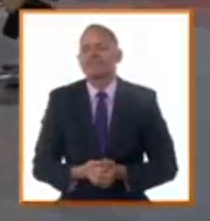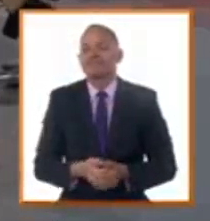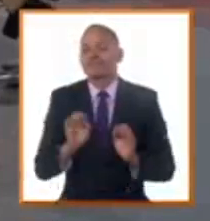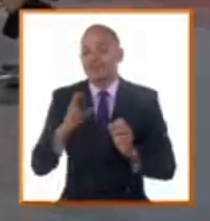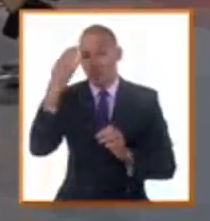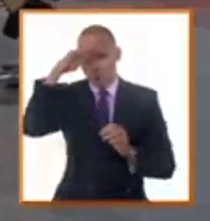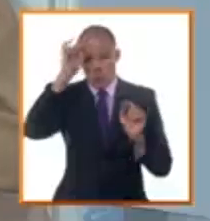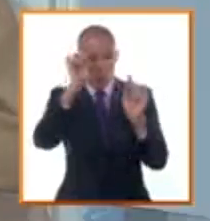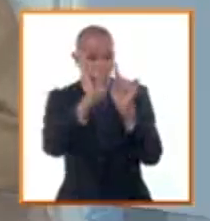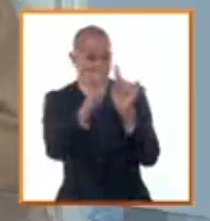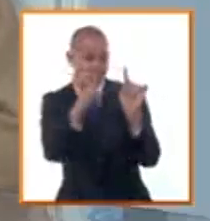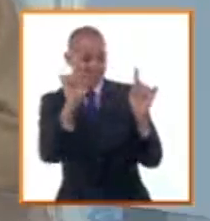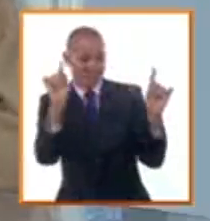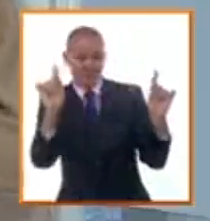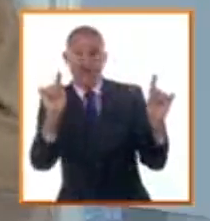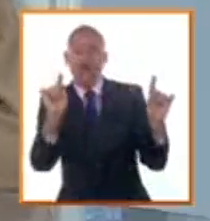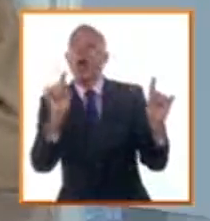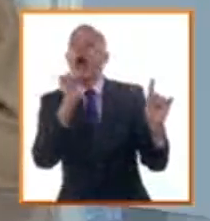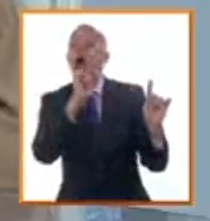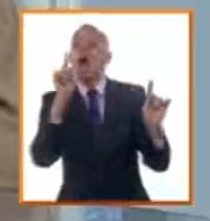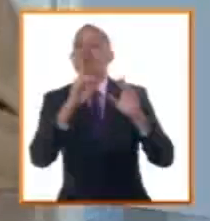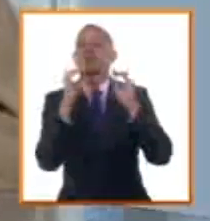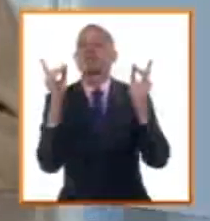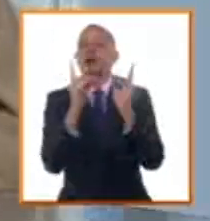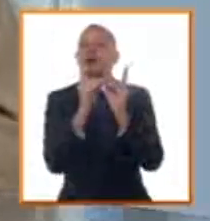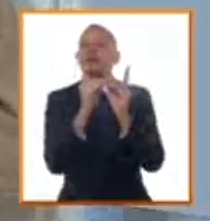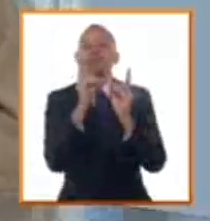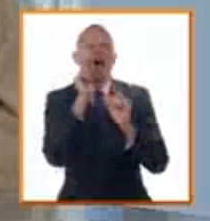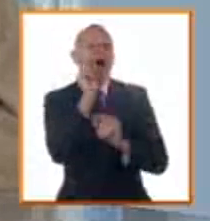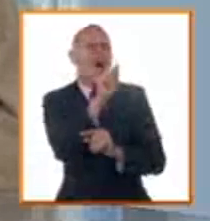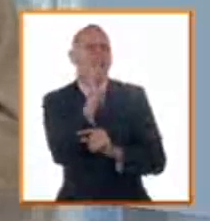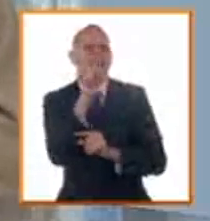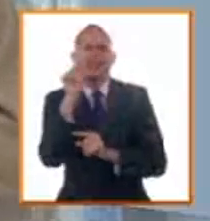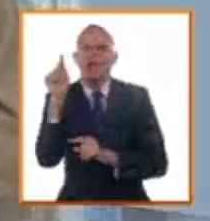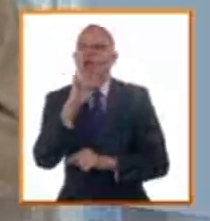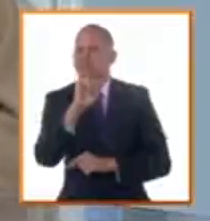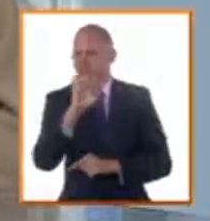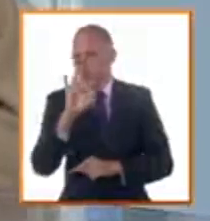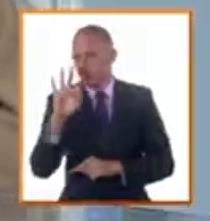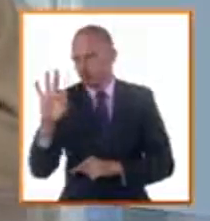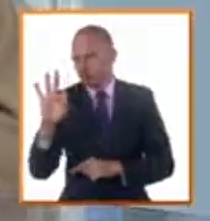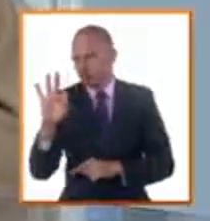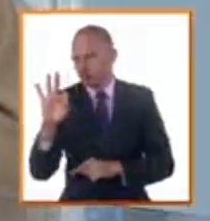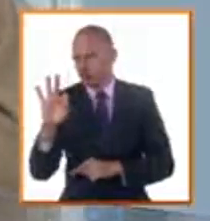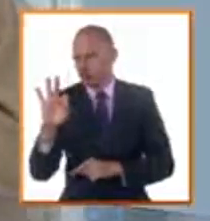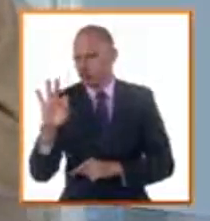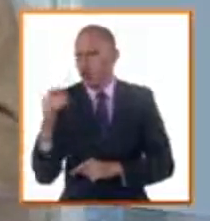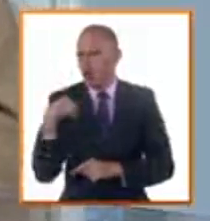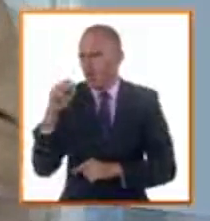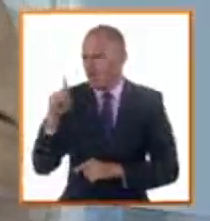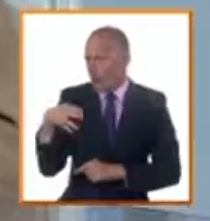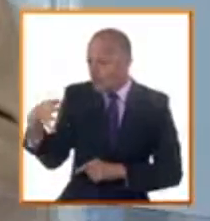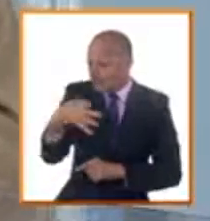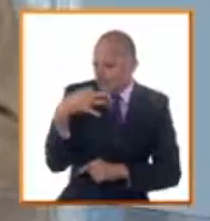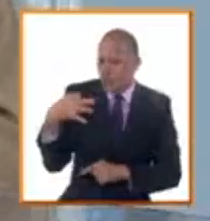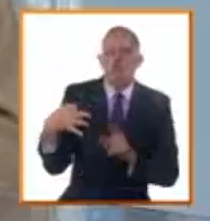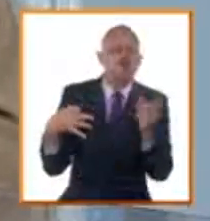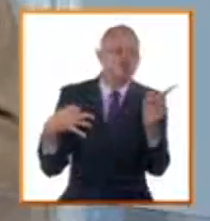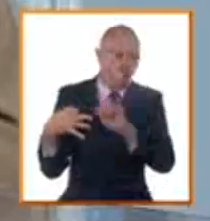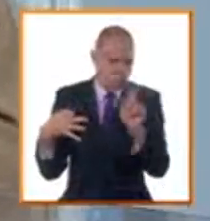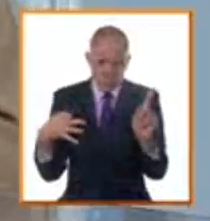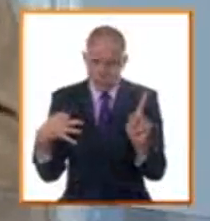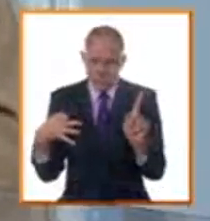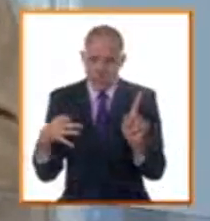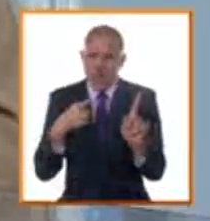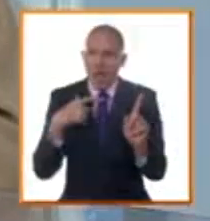meteorológicas se encuentran en funcionamiento, manteniendo la vigilancia. Es importante destacar el trabajo del observador. No todos los municipios cuentan